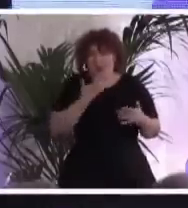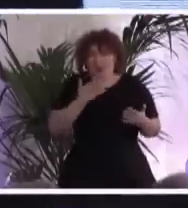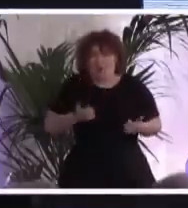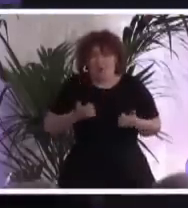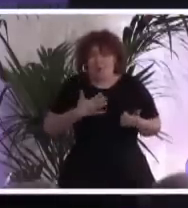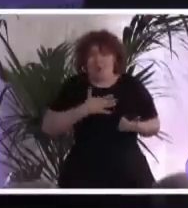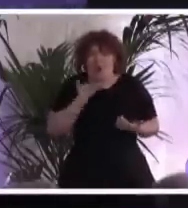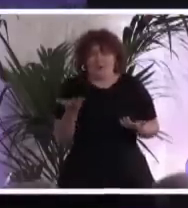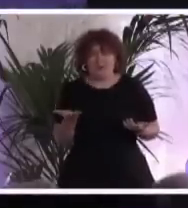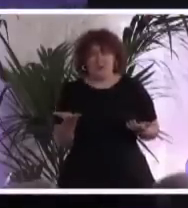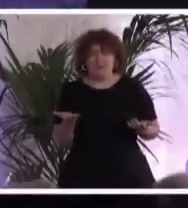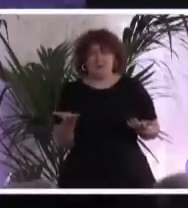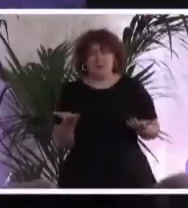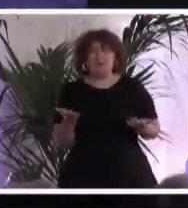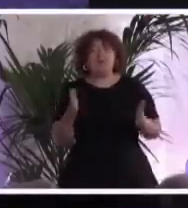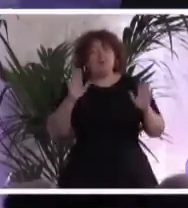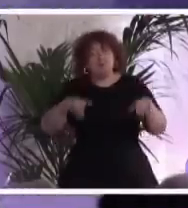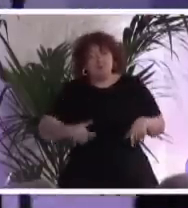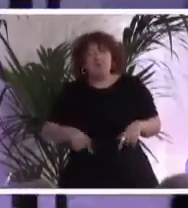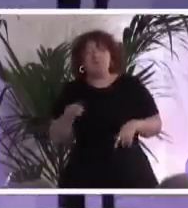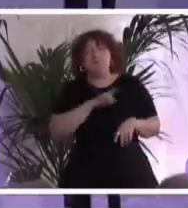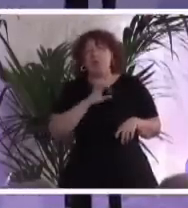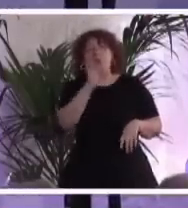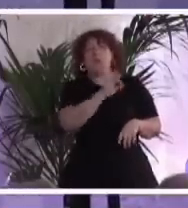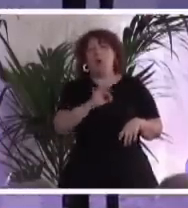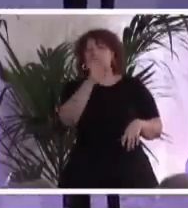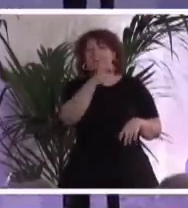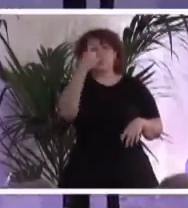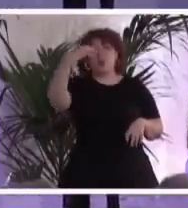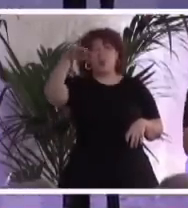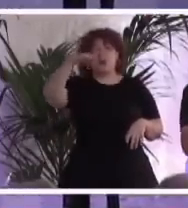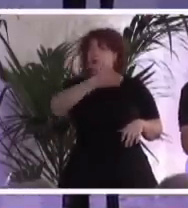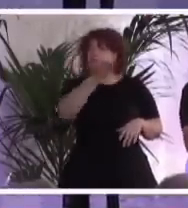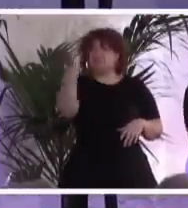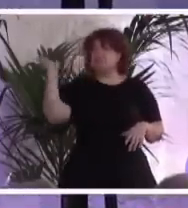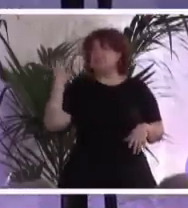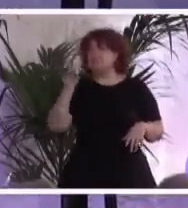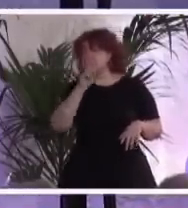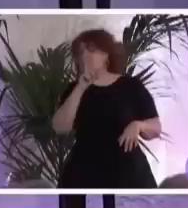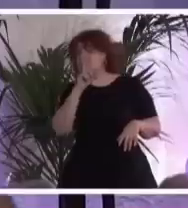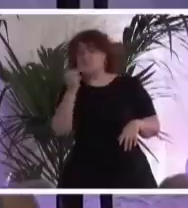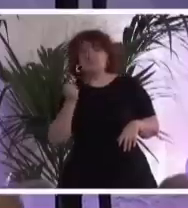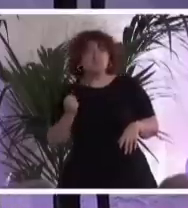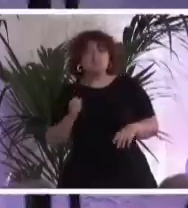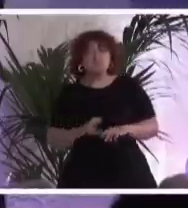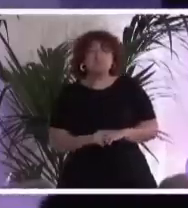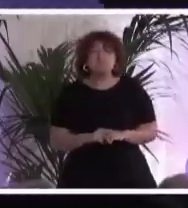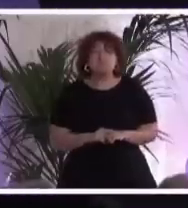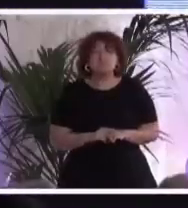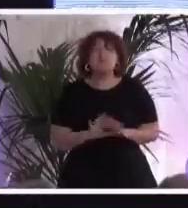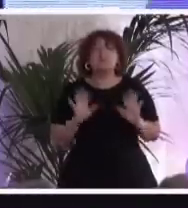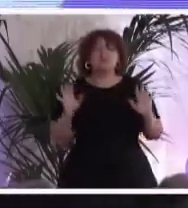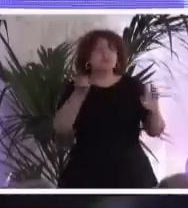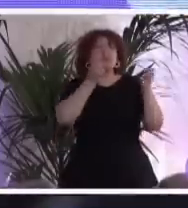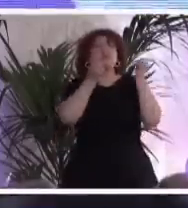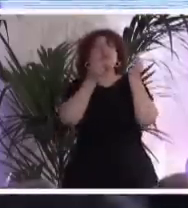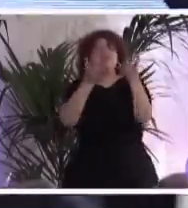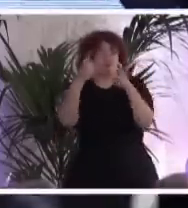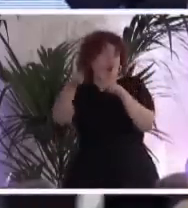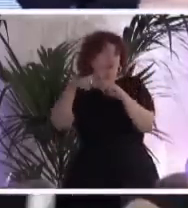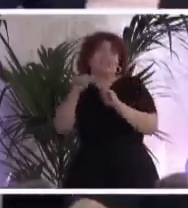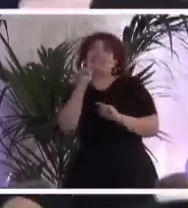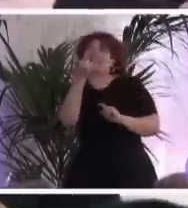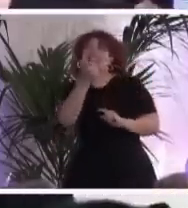es que no David solo podemos ningún partido más Y ahora os voy a contar un secreto a todas